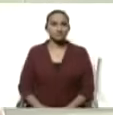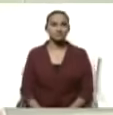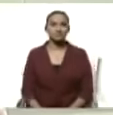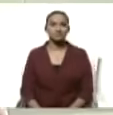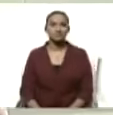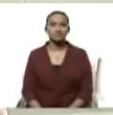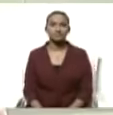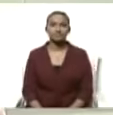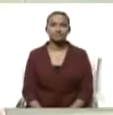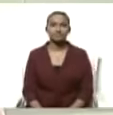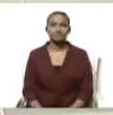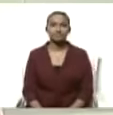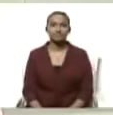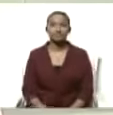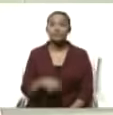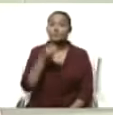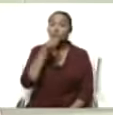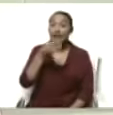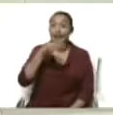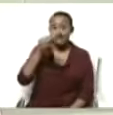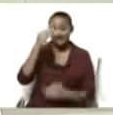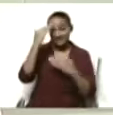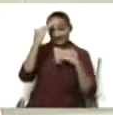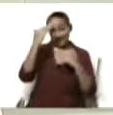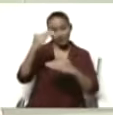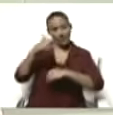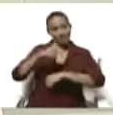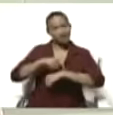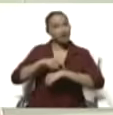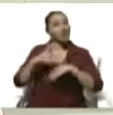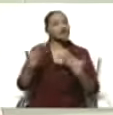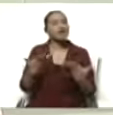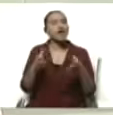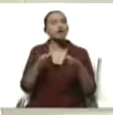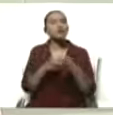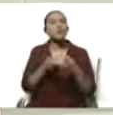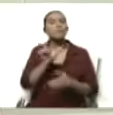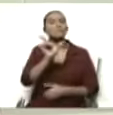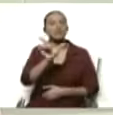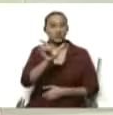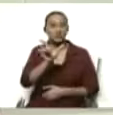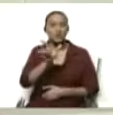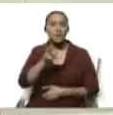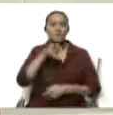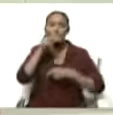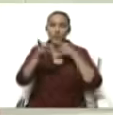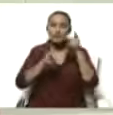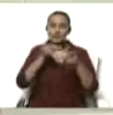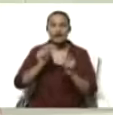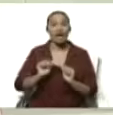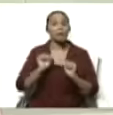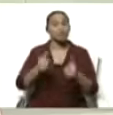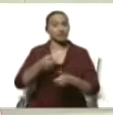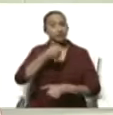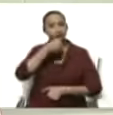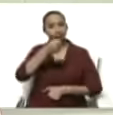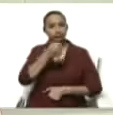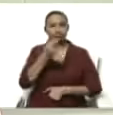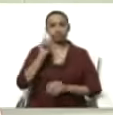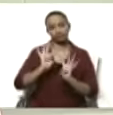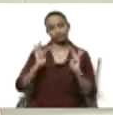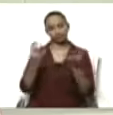escuchamos Así es muy buenas tardes a esta hora el partido socialista Unido de Venezuela Da inicio a su rueda de prensa